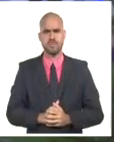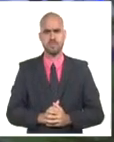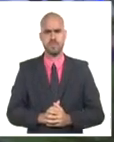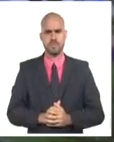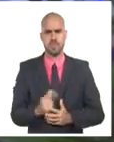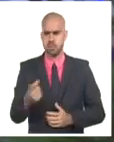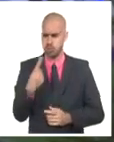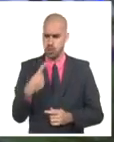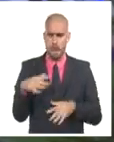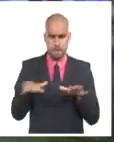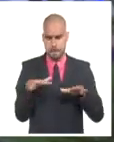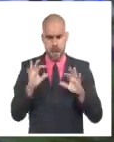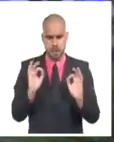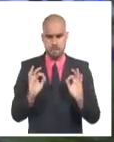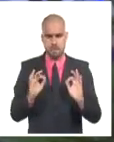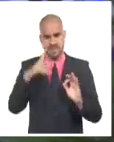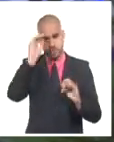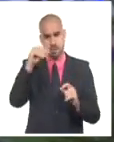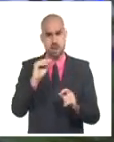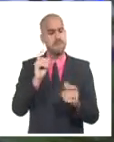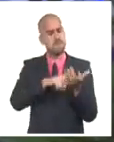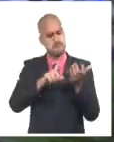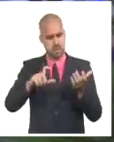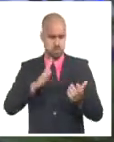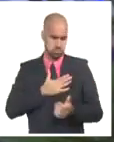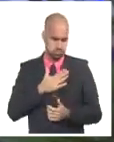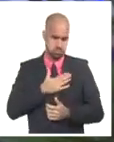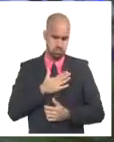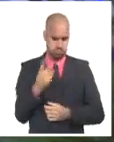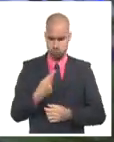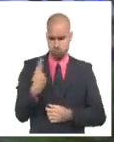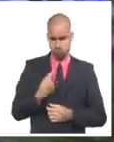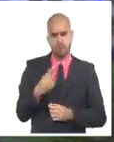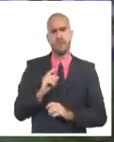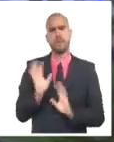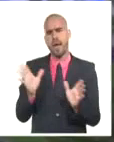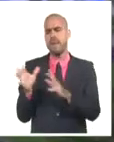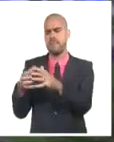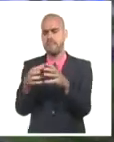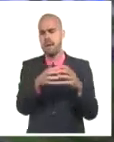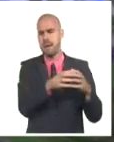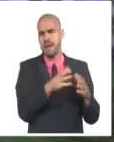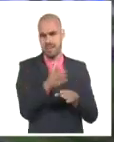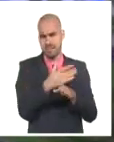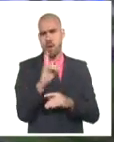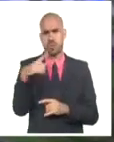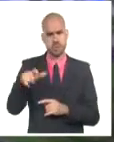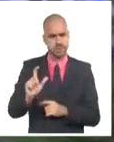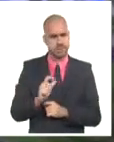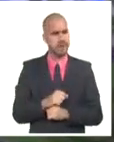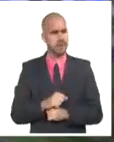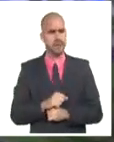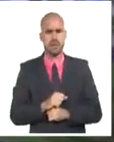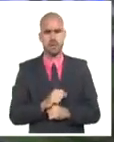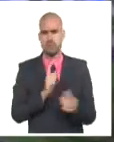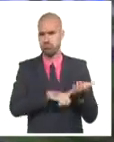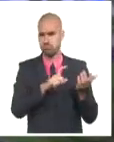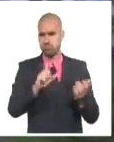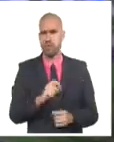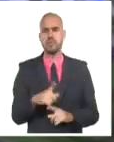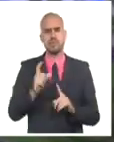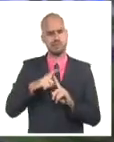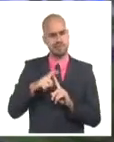prepararnos, tanto desde el punto de vista partidista, tanto desde el punto de vista de los núcleos, de los comités de UJC, de la